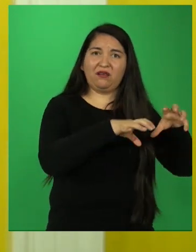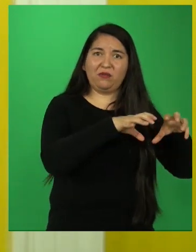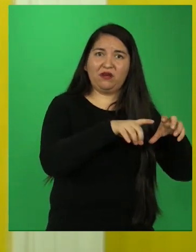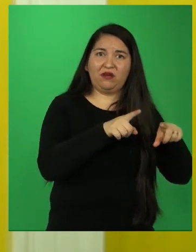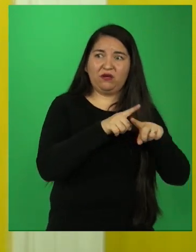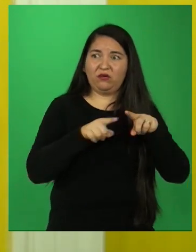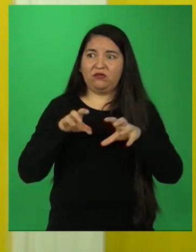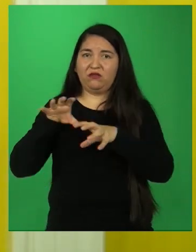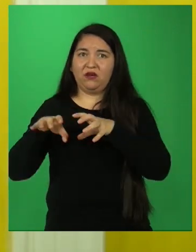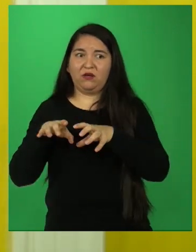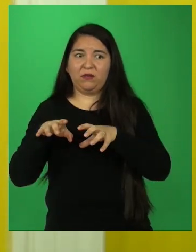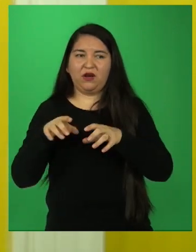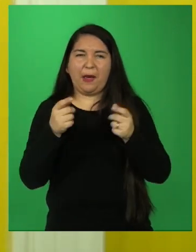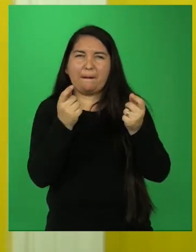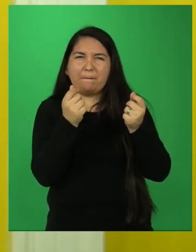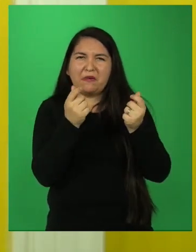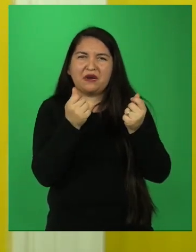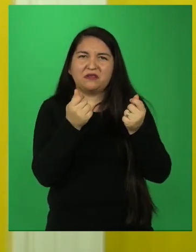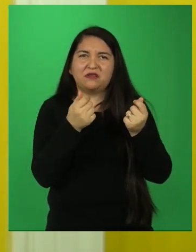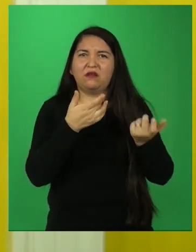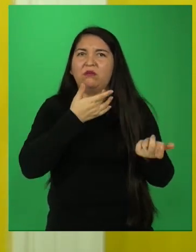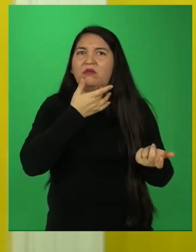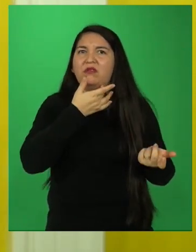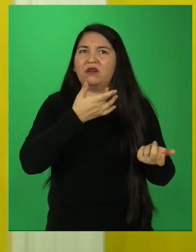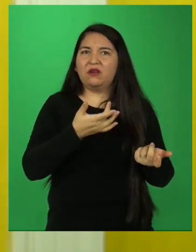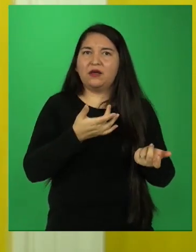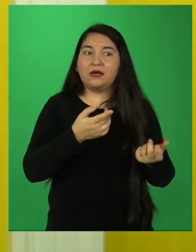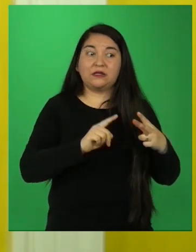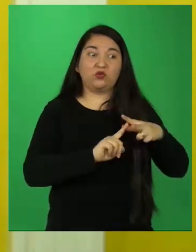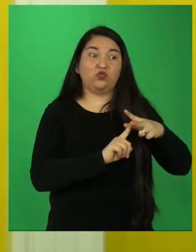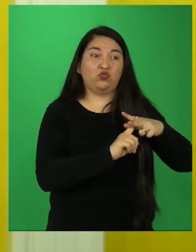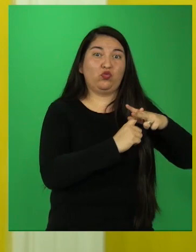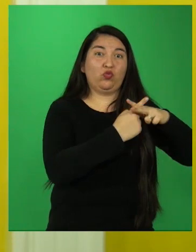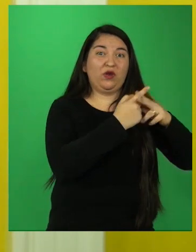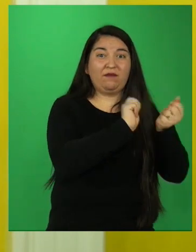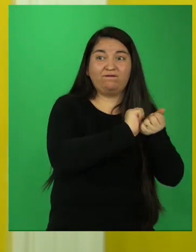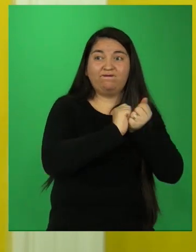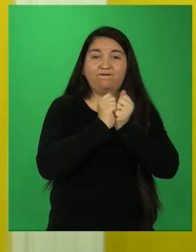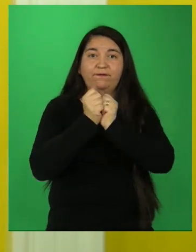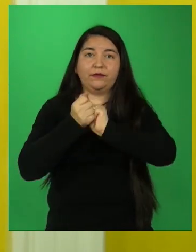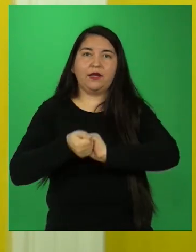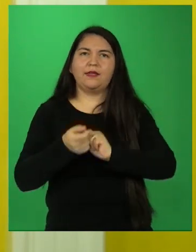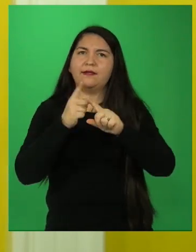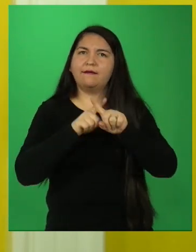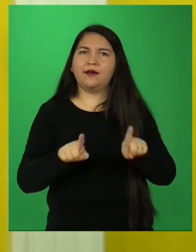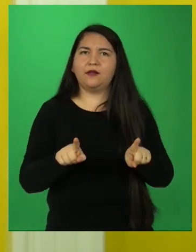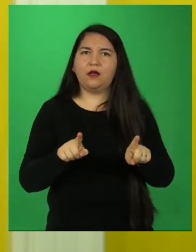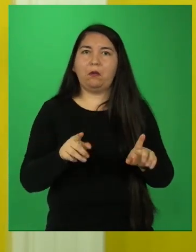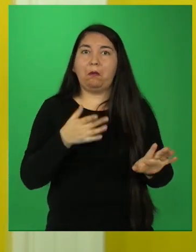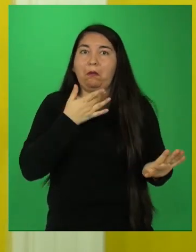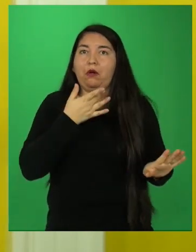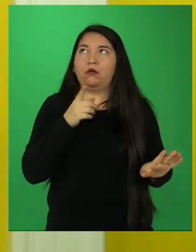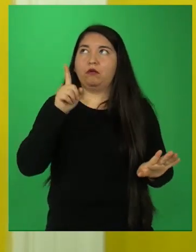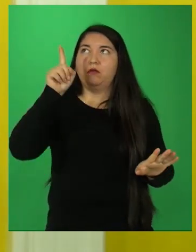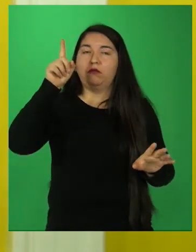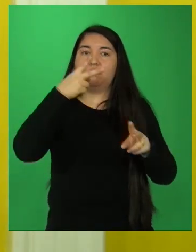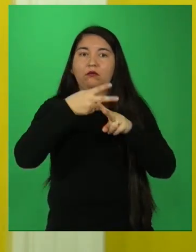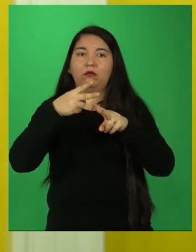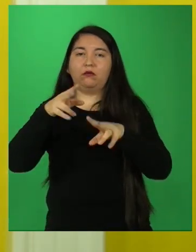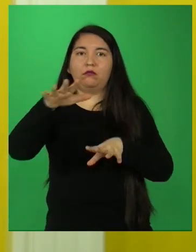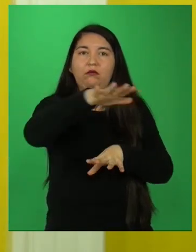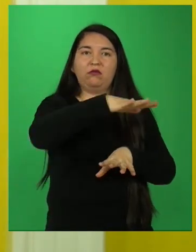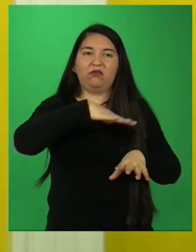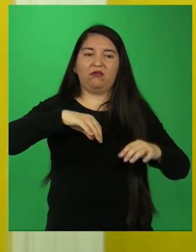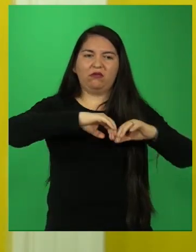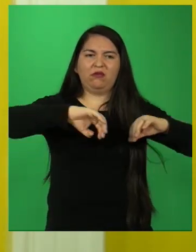otra? ¿Por qué son tan similares si tienen distintos orígenes evolutivos? Si un ser superior los envió a la Tierra de forma